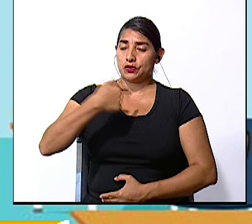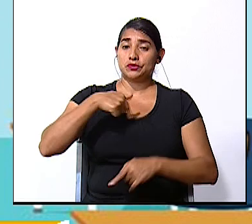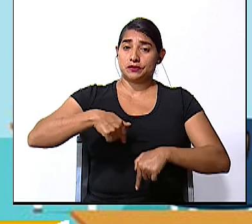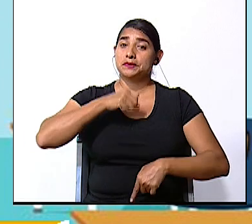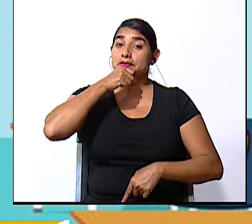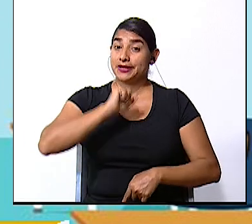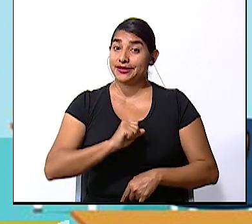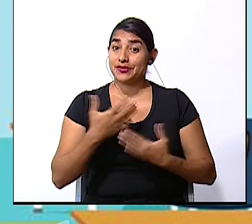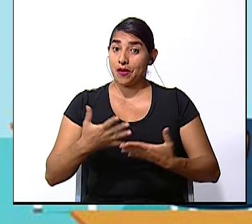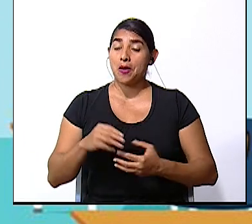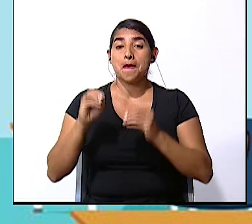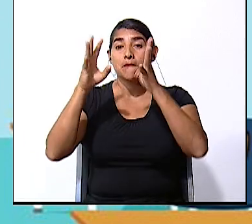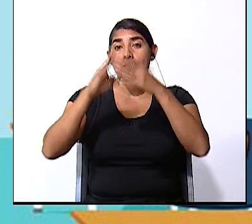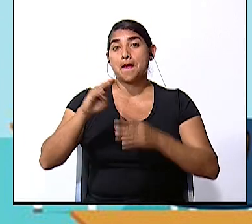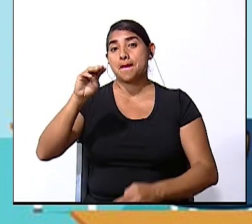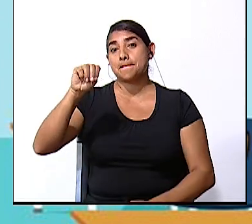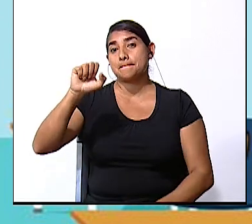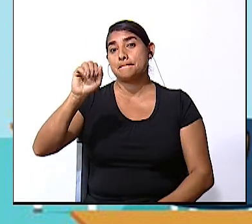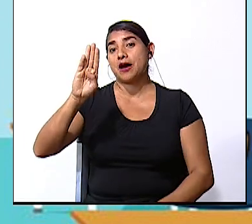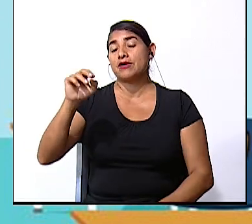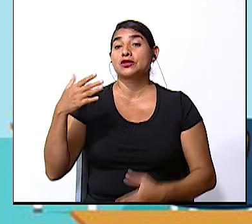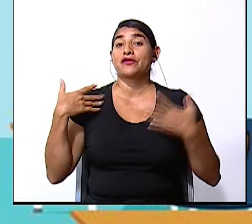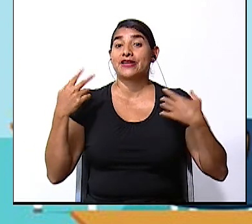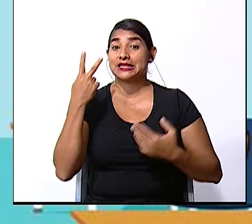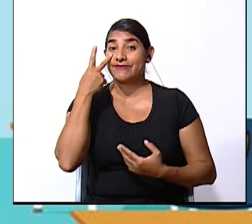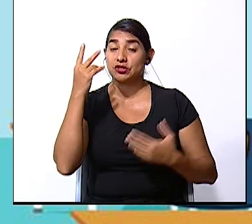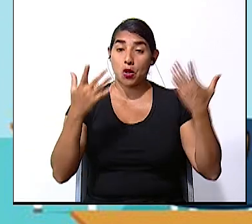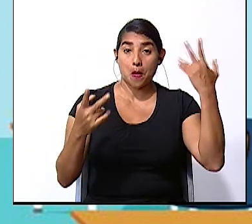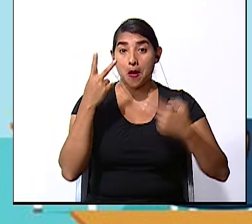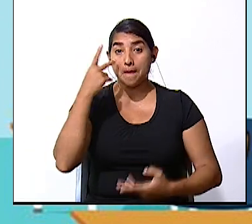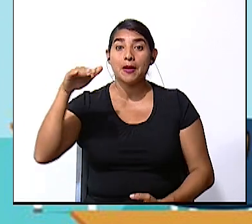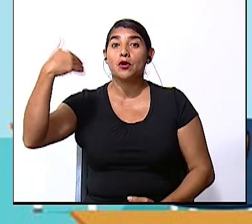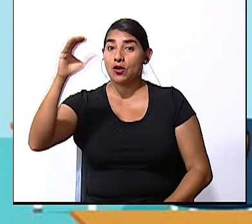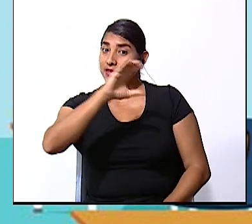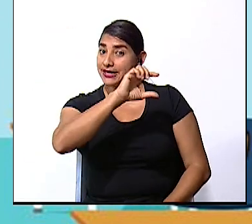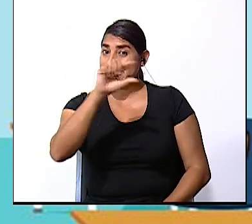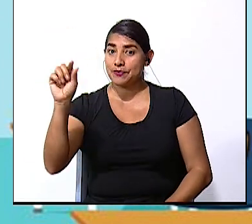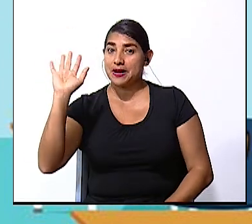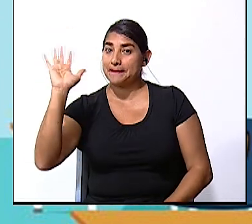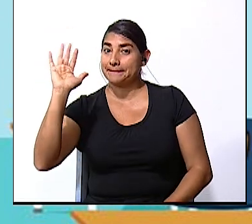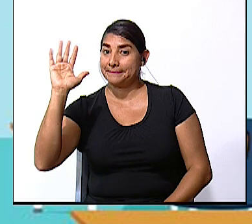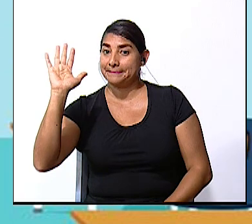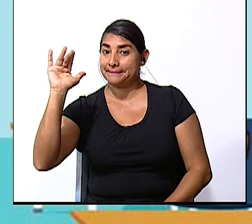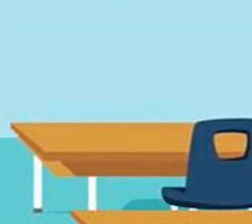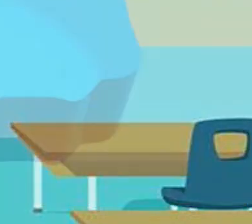la profe Mabel y estoy muy contenta de haber estado con ustedes. Nos vemos la próxima semana. Adiós.